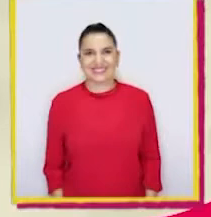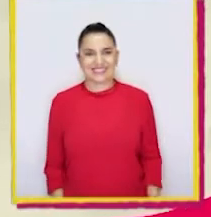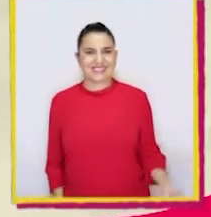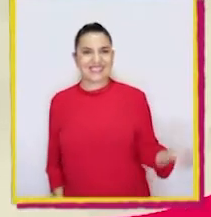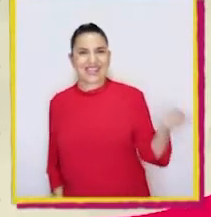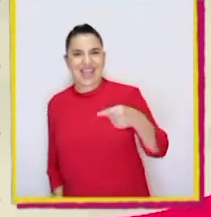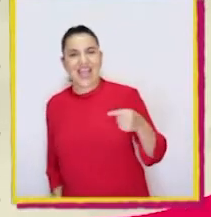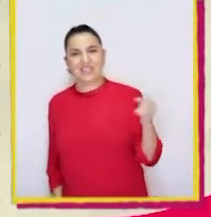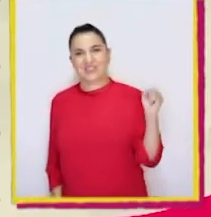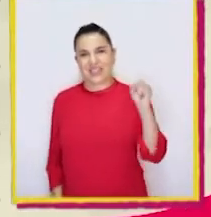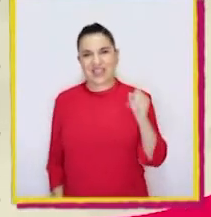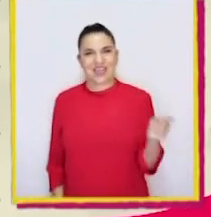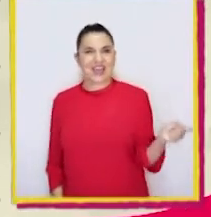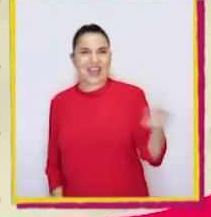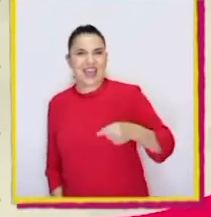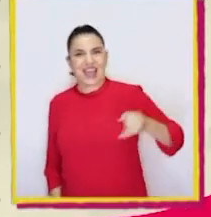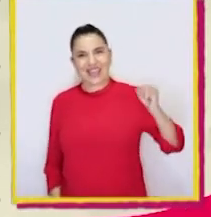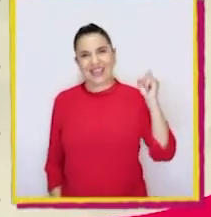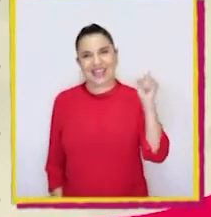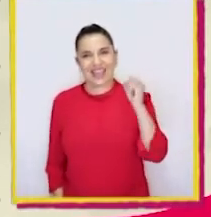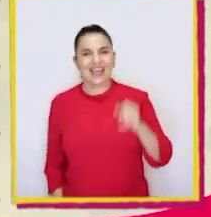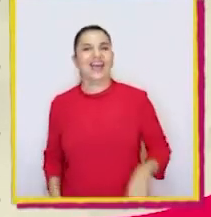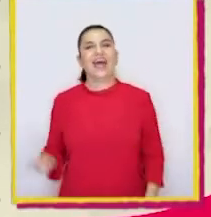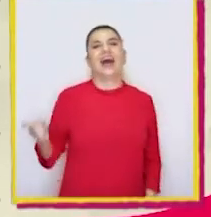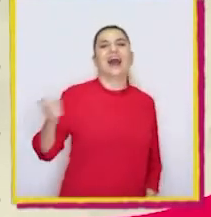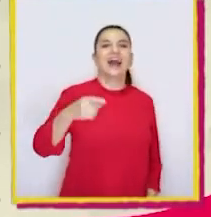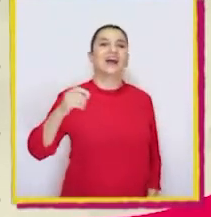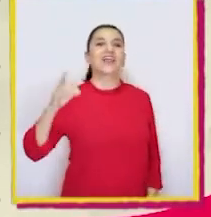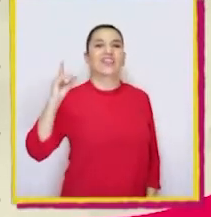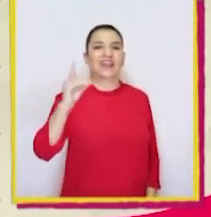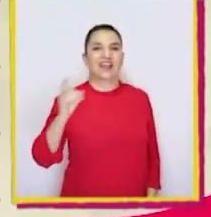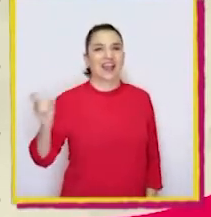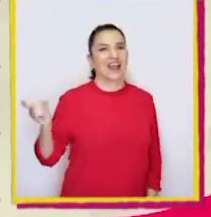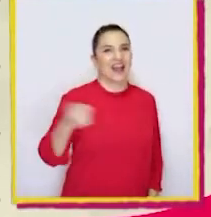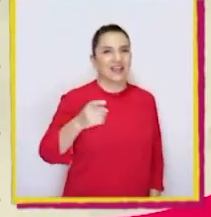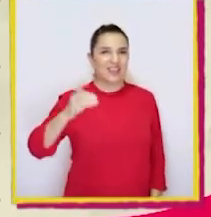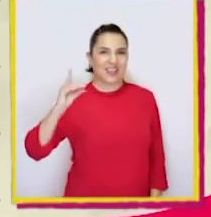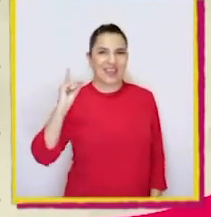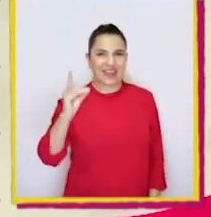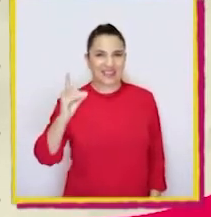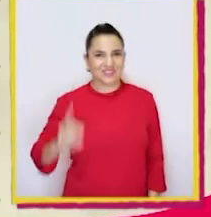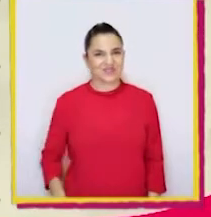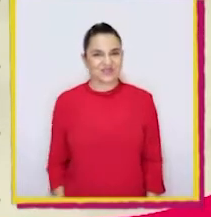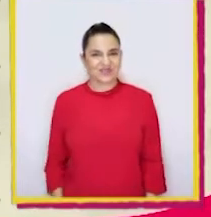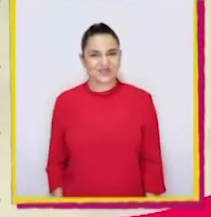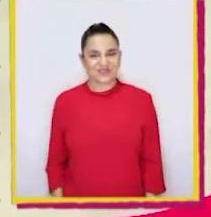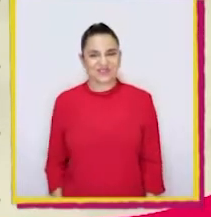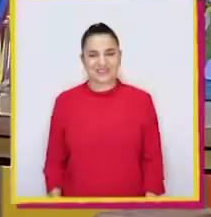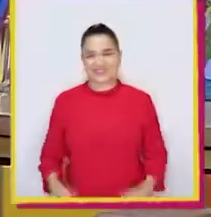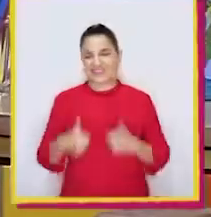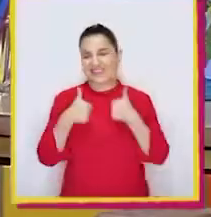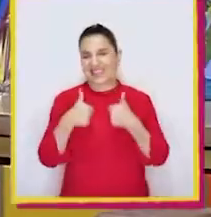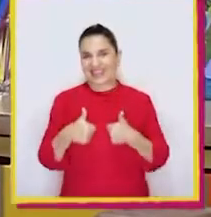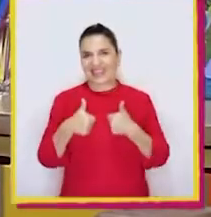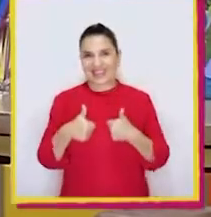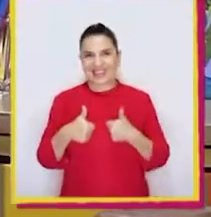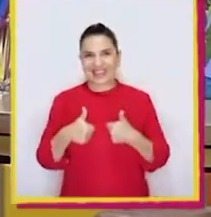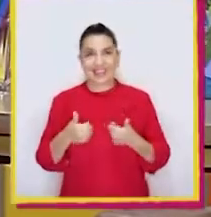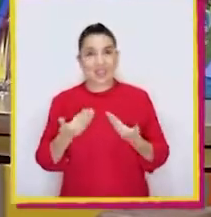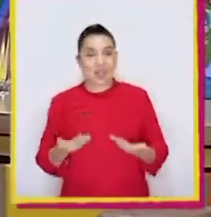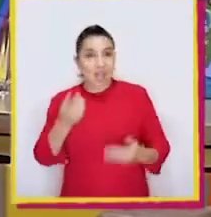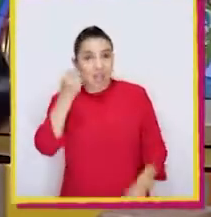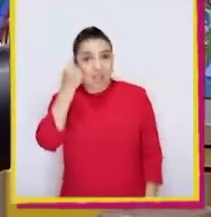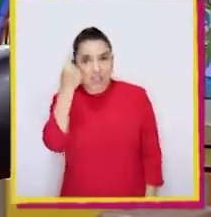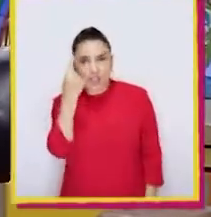¡Exacto! Gancho izquierdo, gancho izquierdo, y gancho derecho, y gancho derecho.